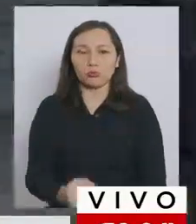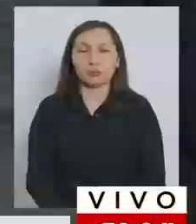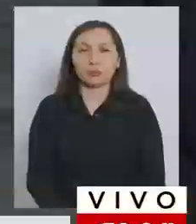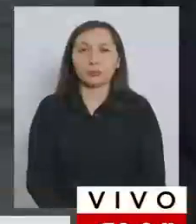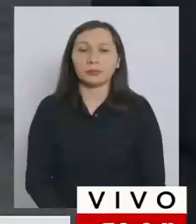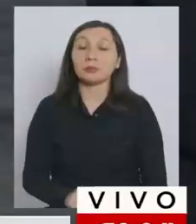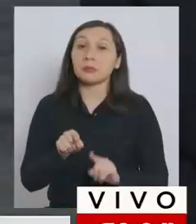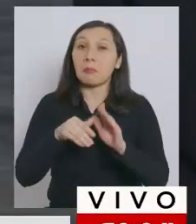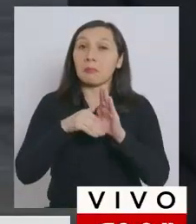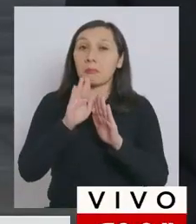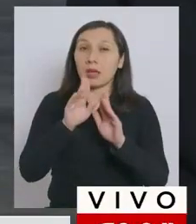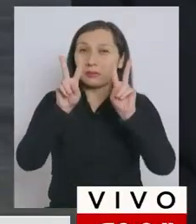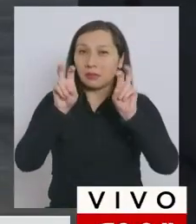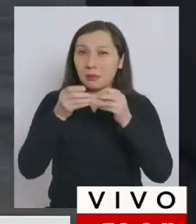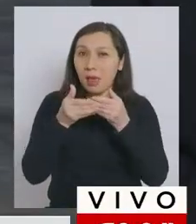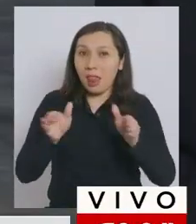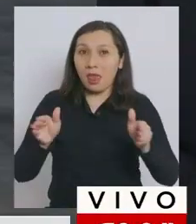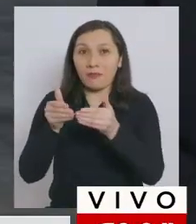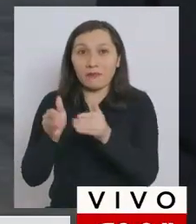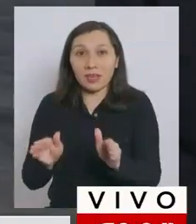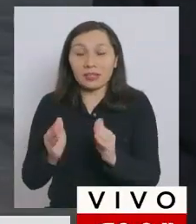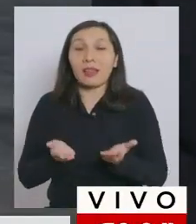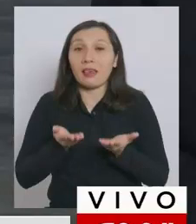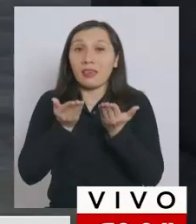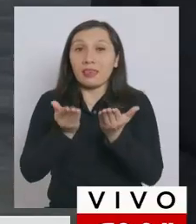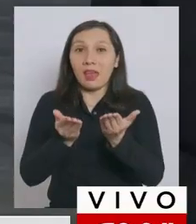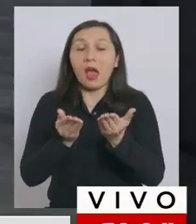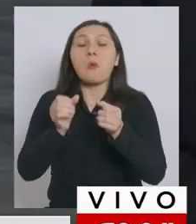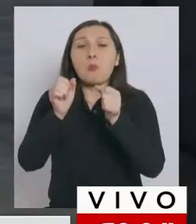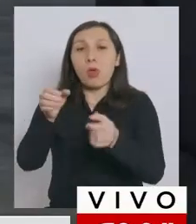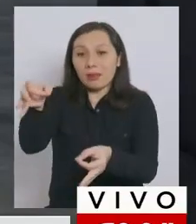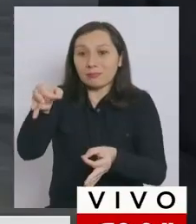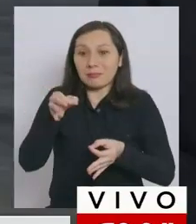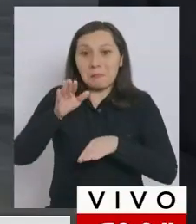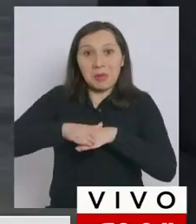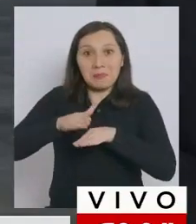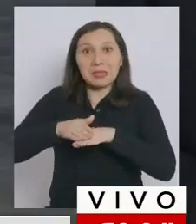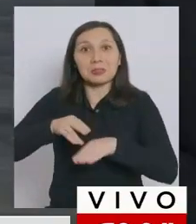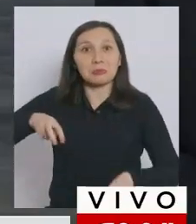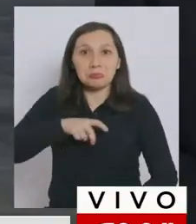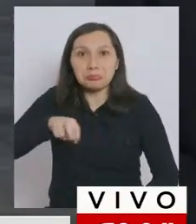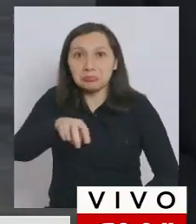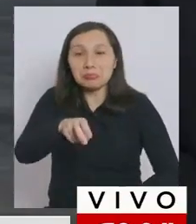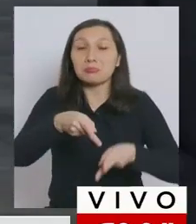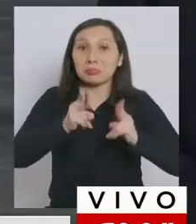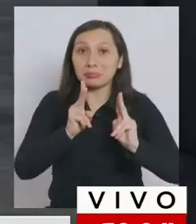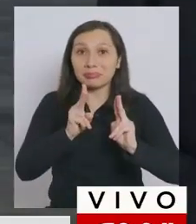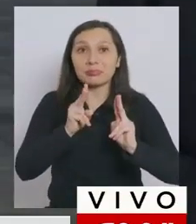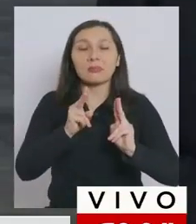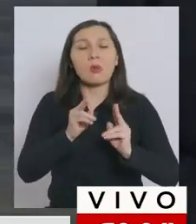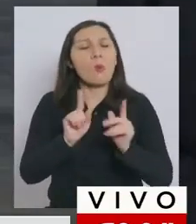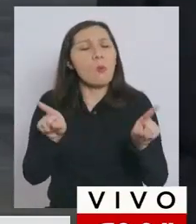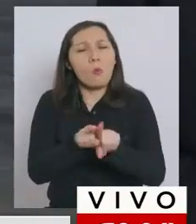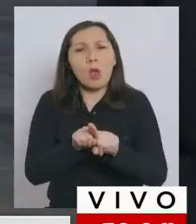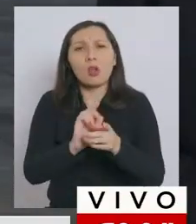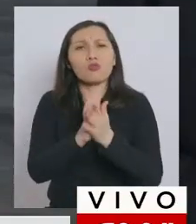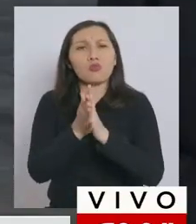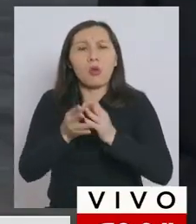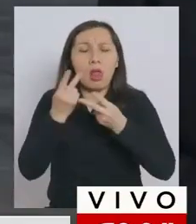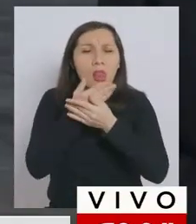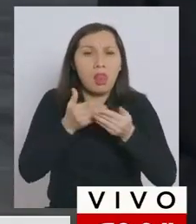estas mayores libertades que otorgará el pase de movilidad igual como todas las libertades